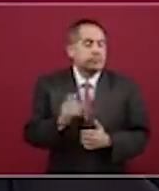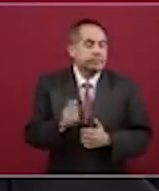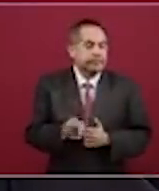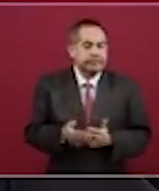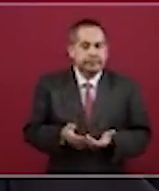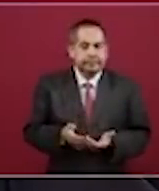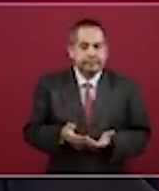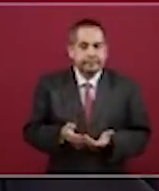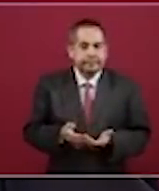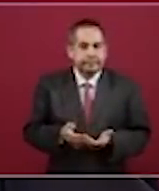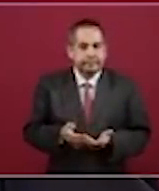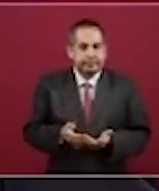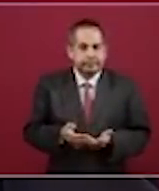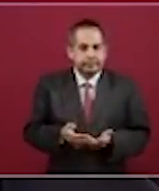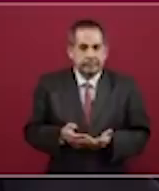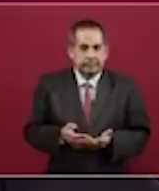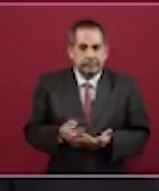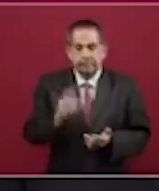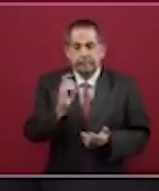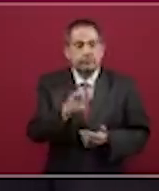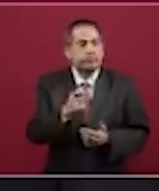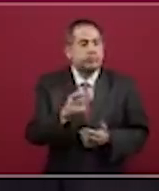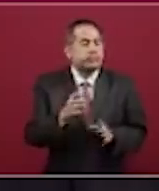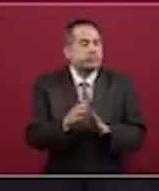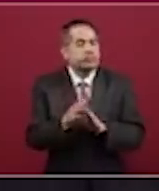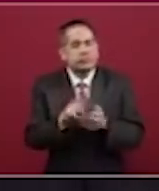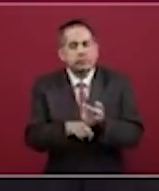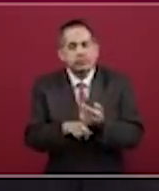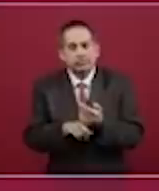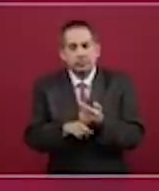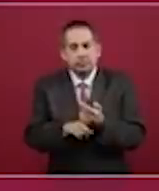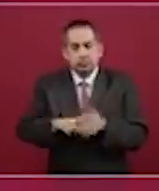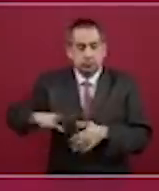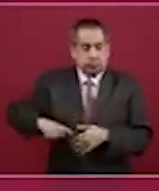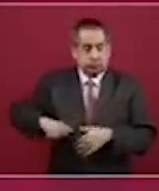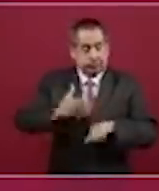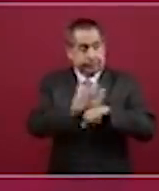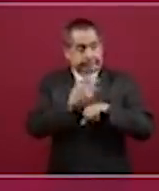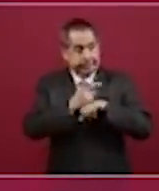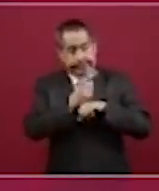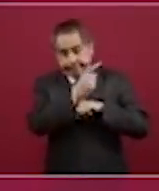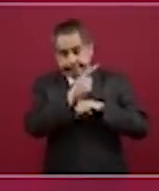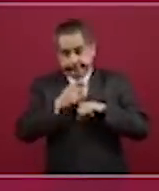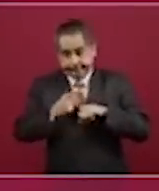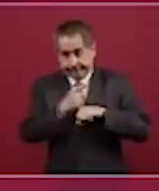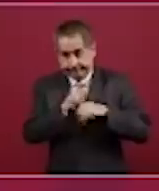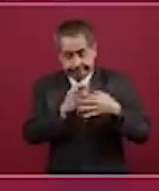es de que se mantiene con el gobierno de Estados Unidos